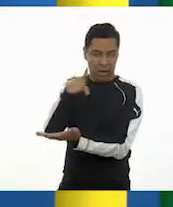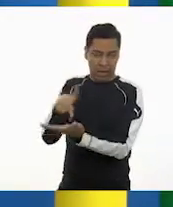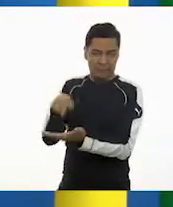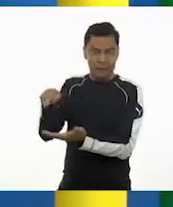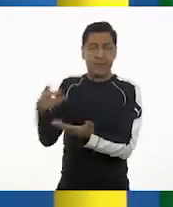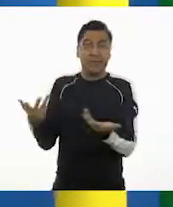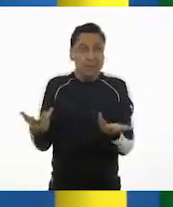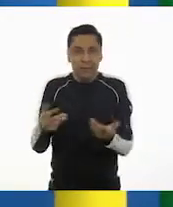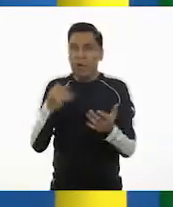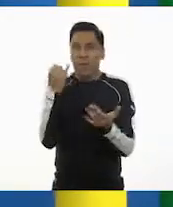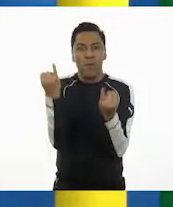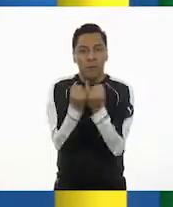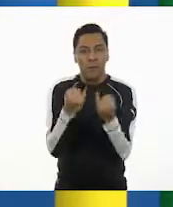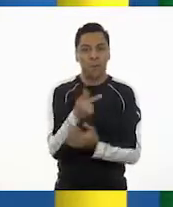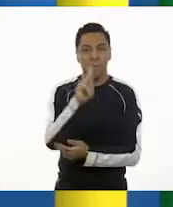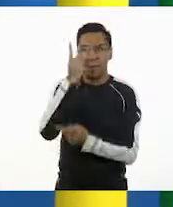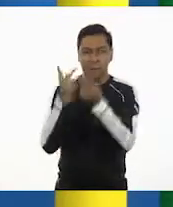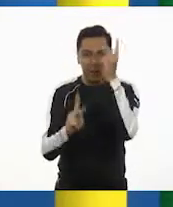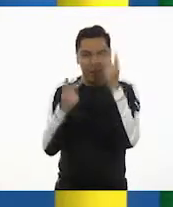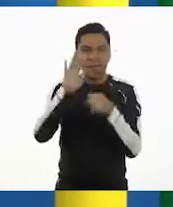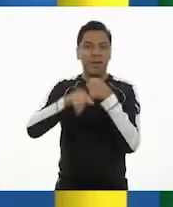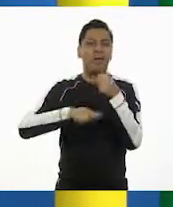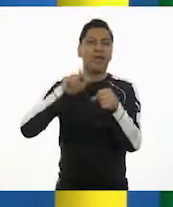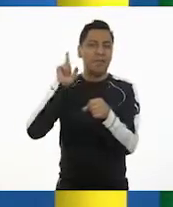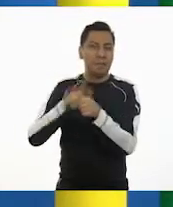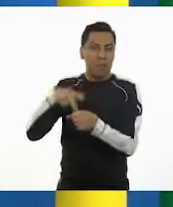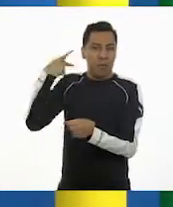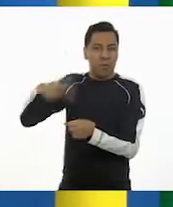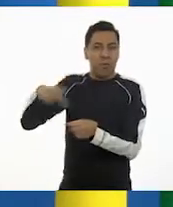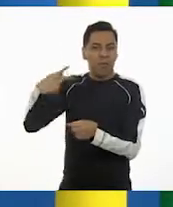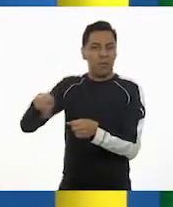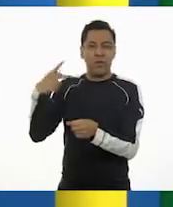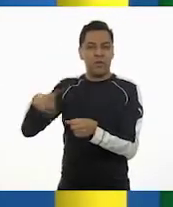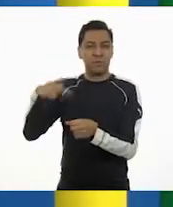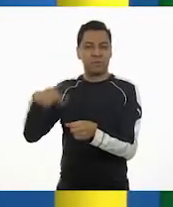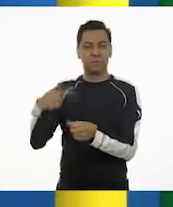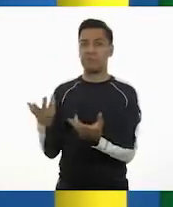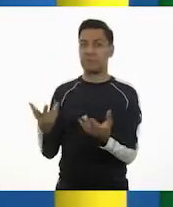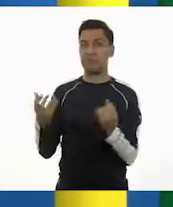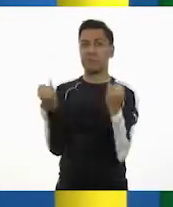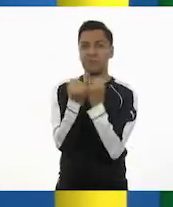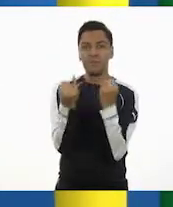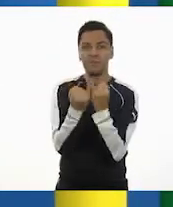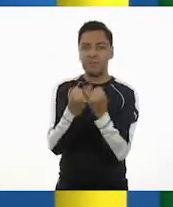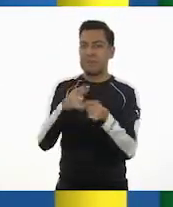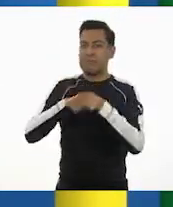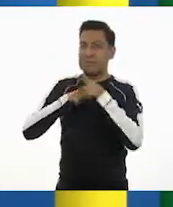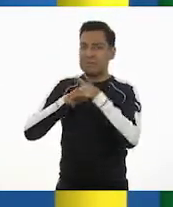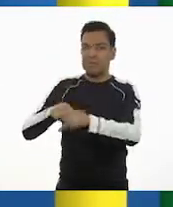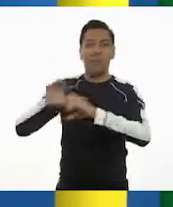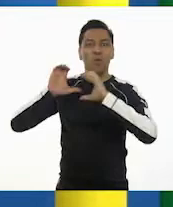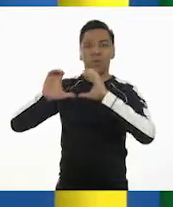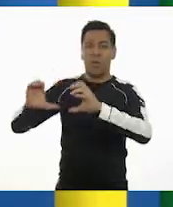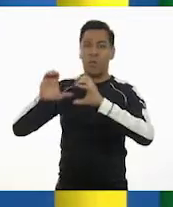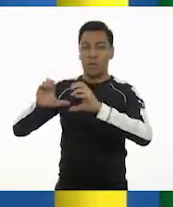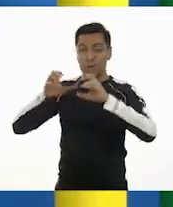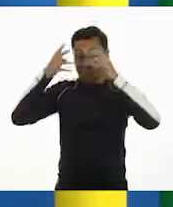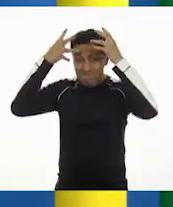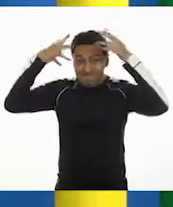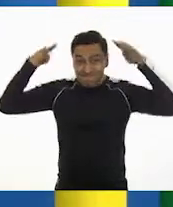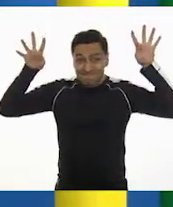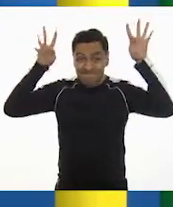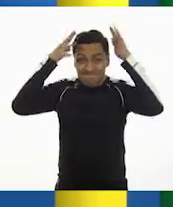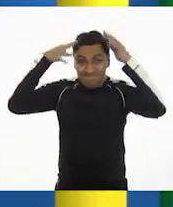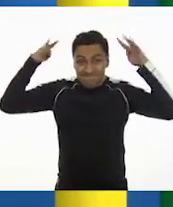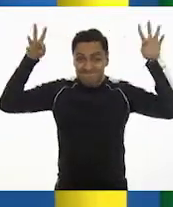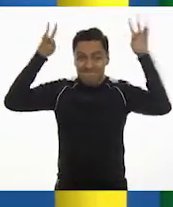de plantas y animales endémicos que solo encontramos aquí y que también debemos preservar. Los ajolotes son